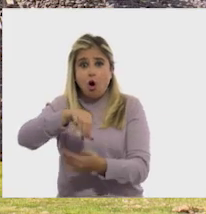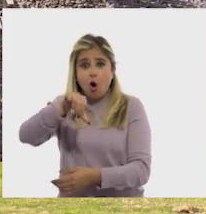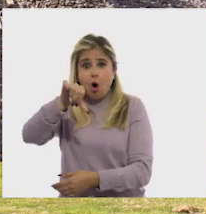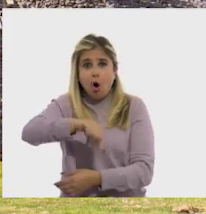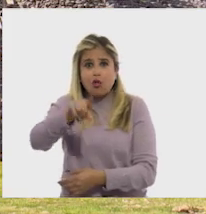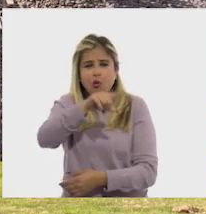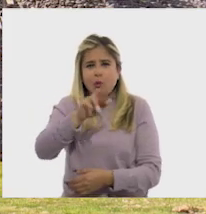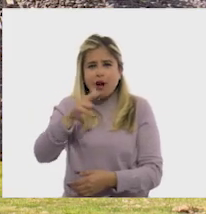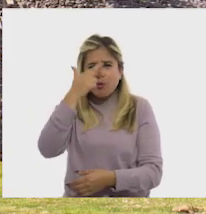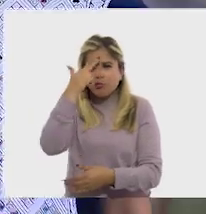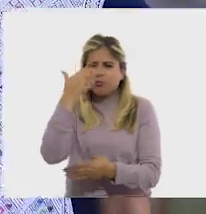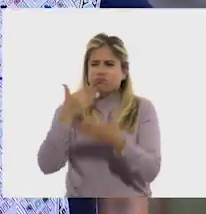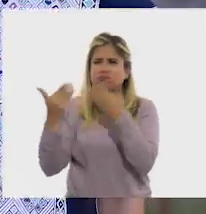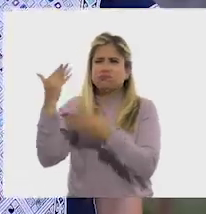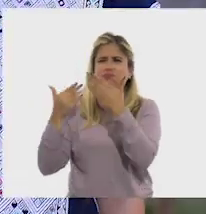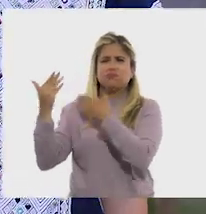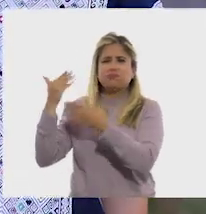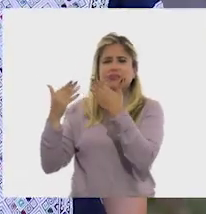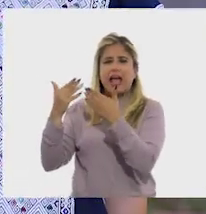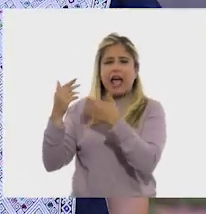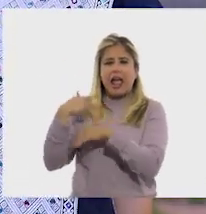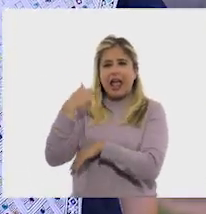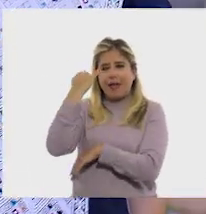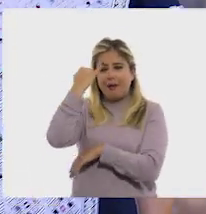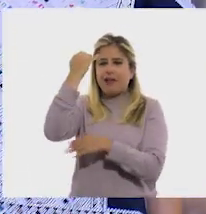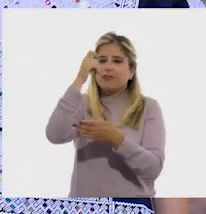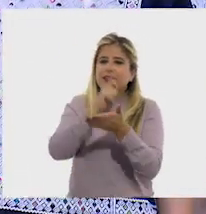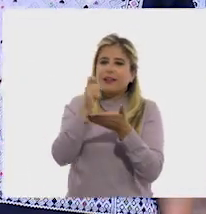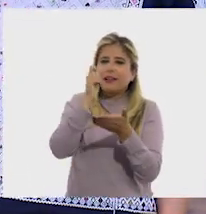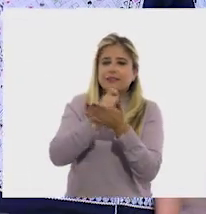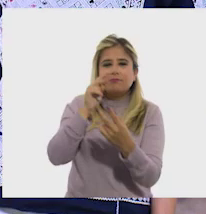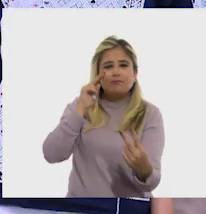el recuerdo, invento versos para mirarte.